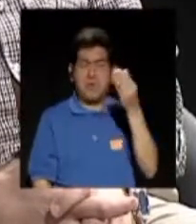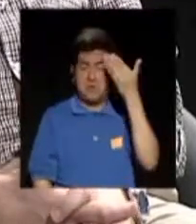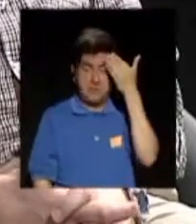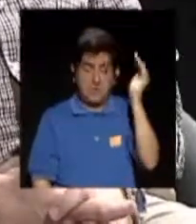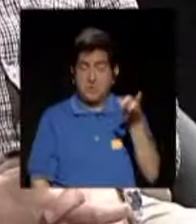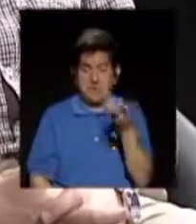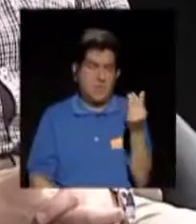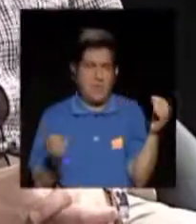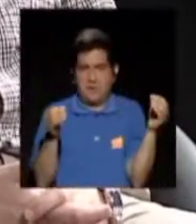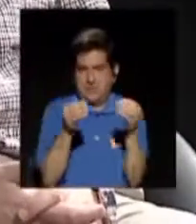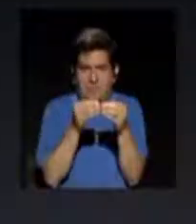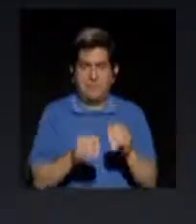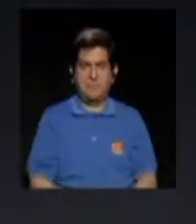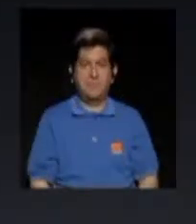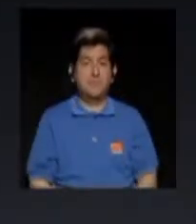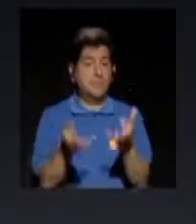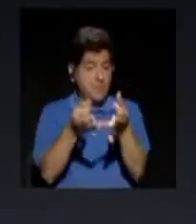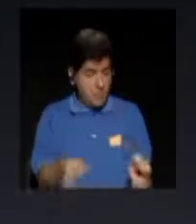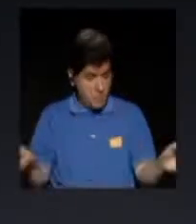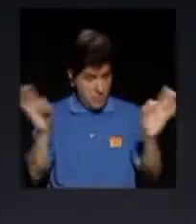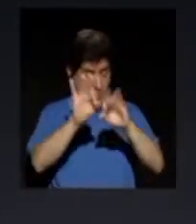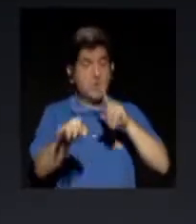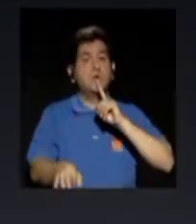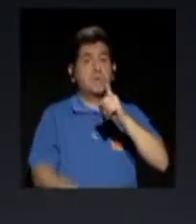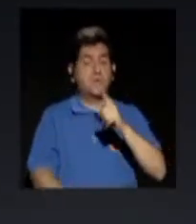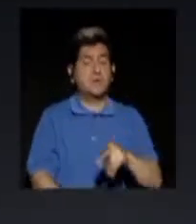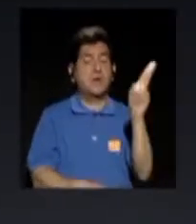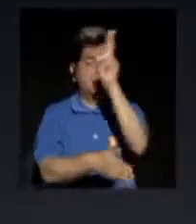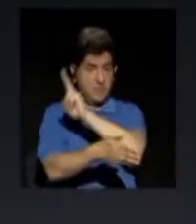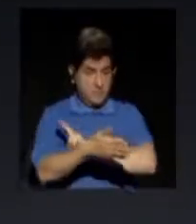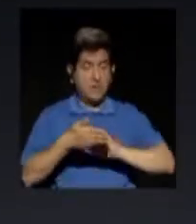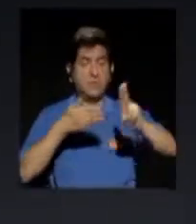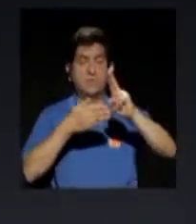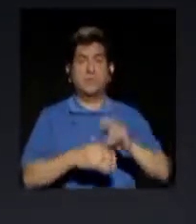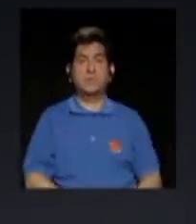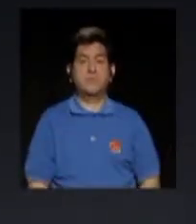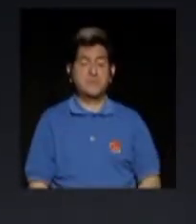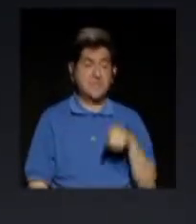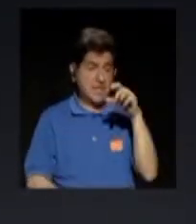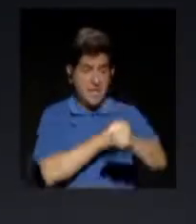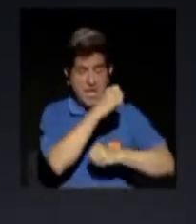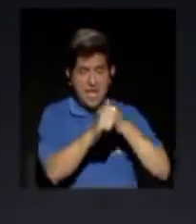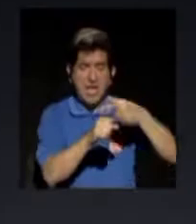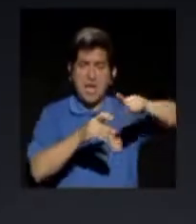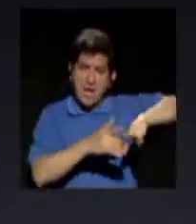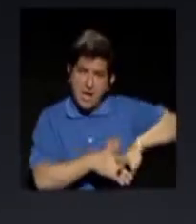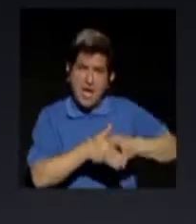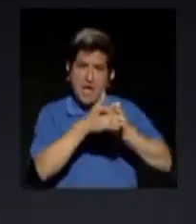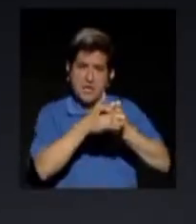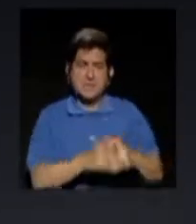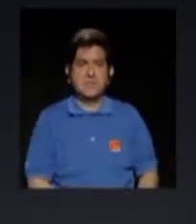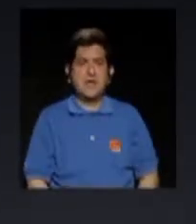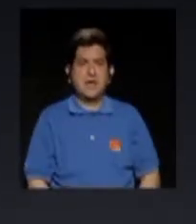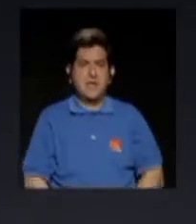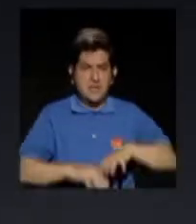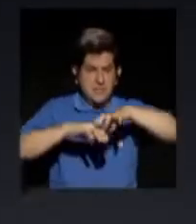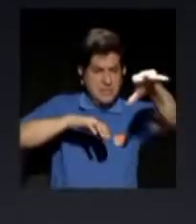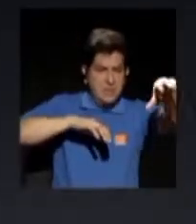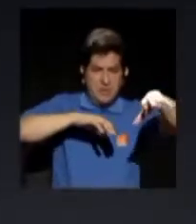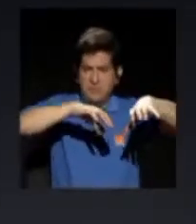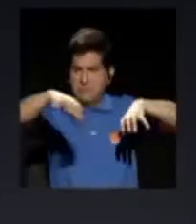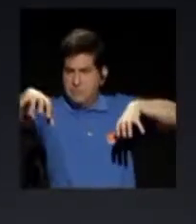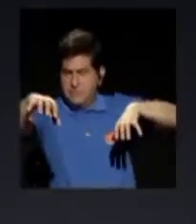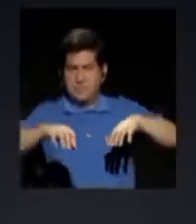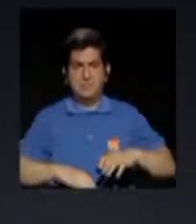Es importante eso que usted está señalando en el sentido de que la universidad en esos años iniciales está un poco disgregada, porque